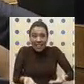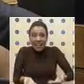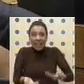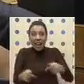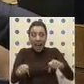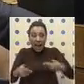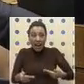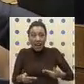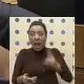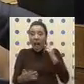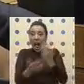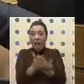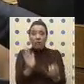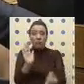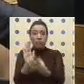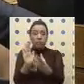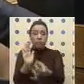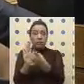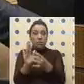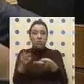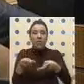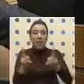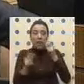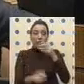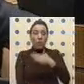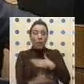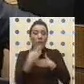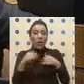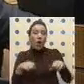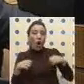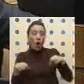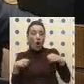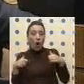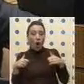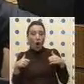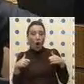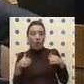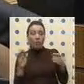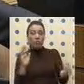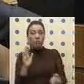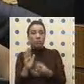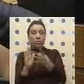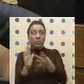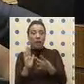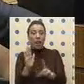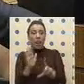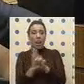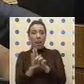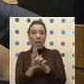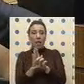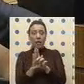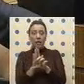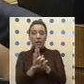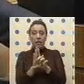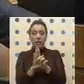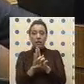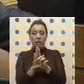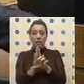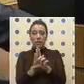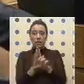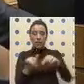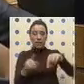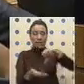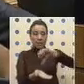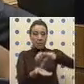propias narices tenemos violaciones flagrantes de los derechos humanos también con los jóvenes que son infractores de ley. Y en este